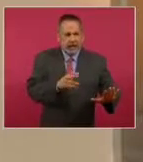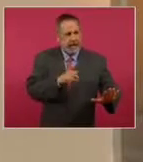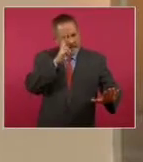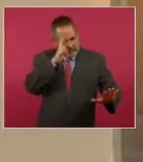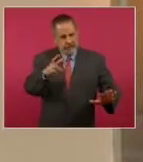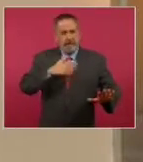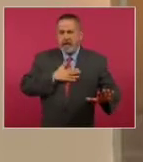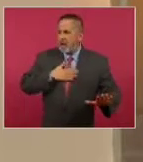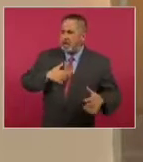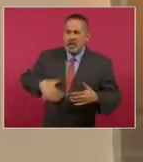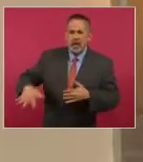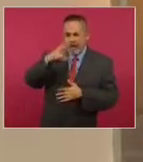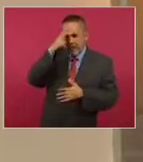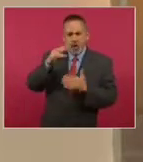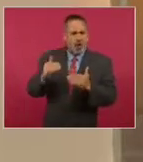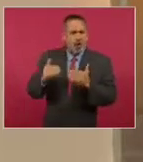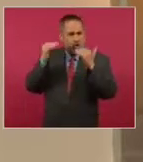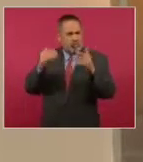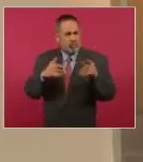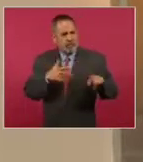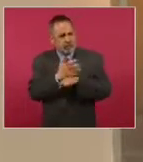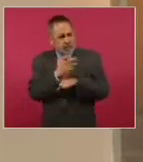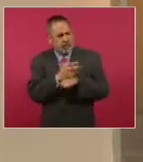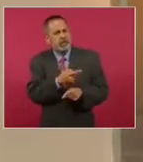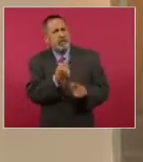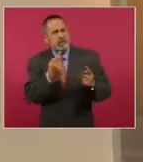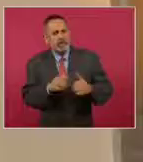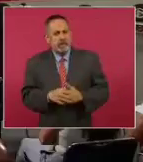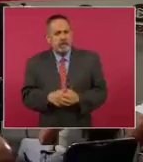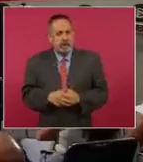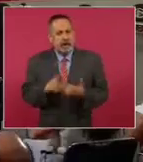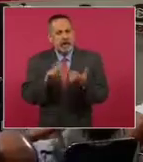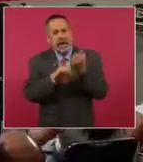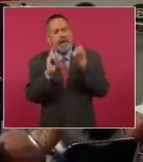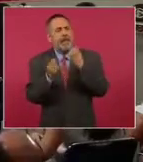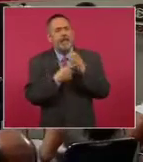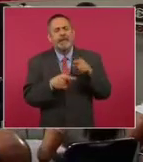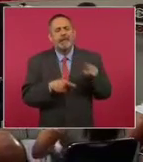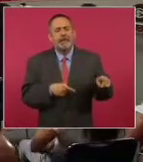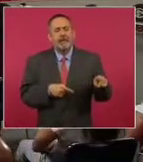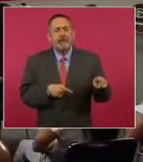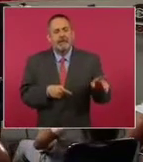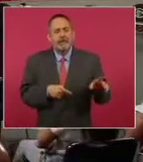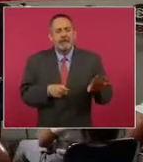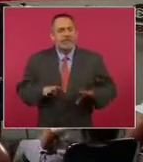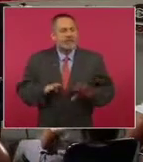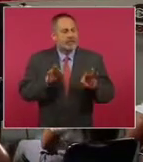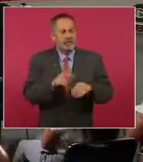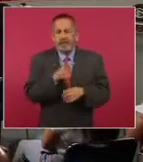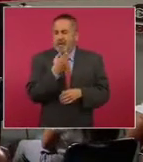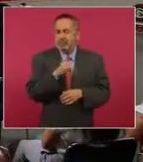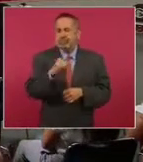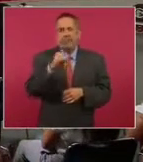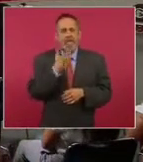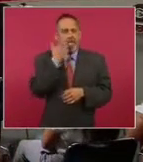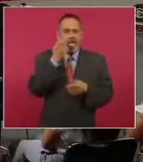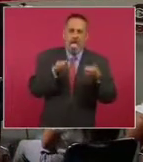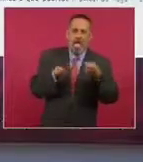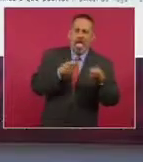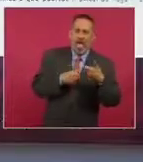soberanía. Además, hay detrás de ello una actitud absurda,